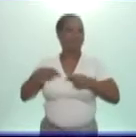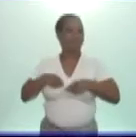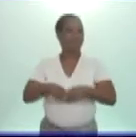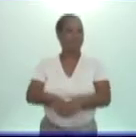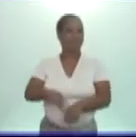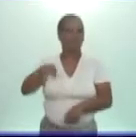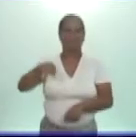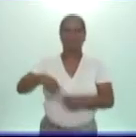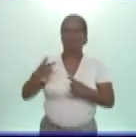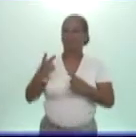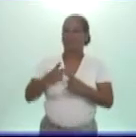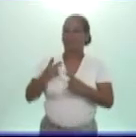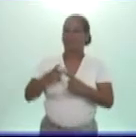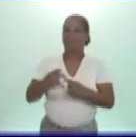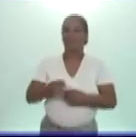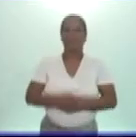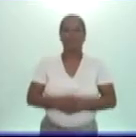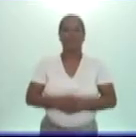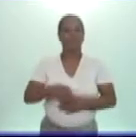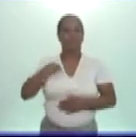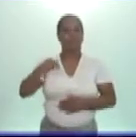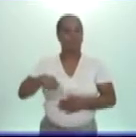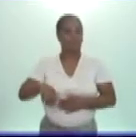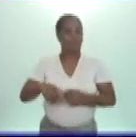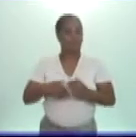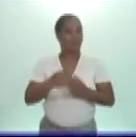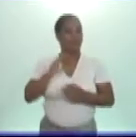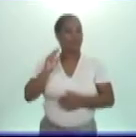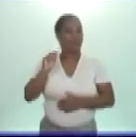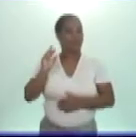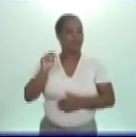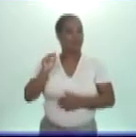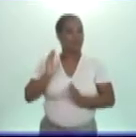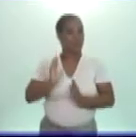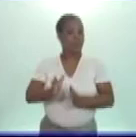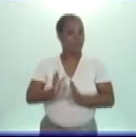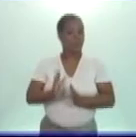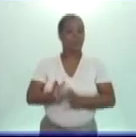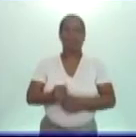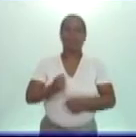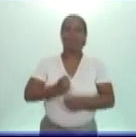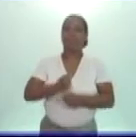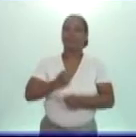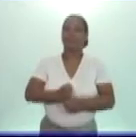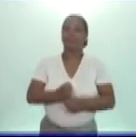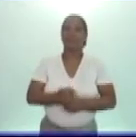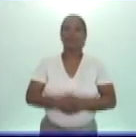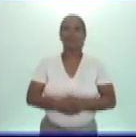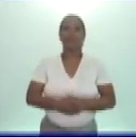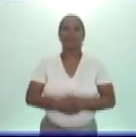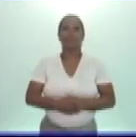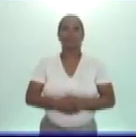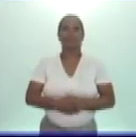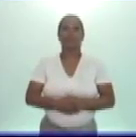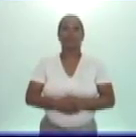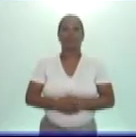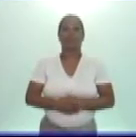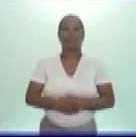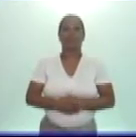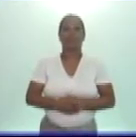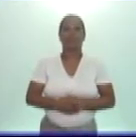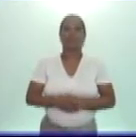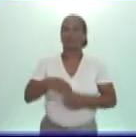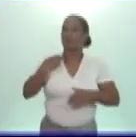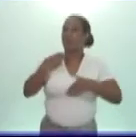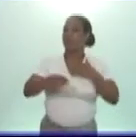emisiones televisivas. Bueno, en el día de hoy vamos a continuar trabajando con la resolución de